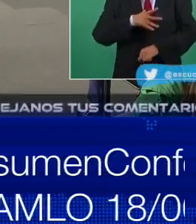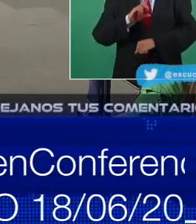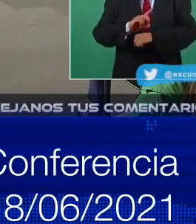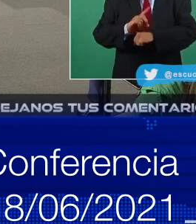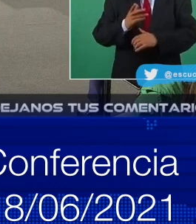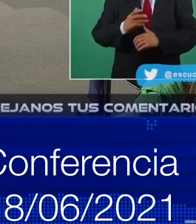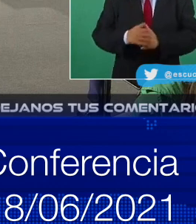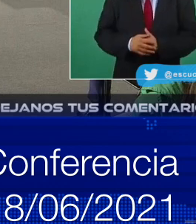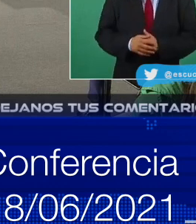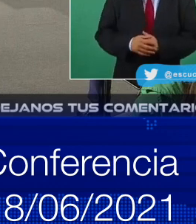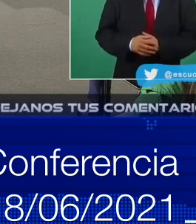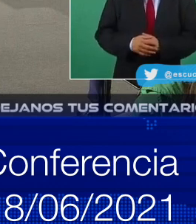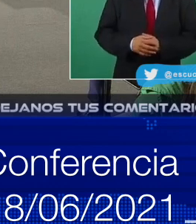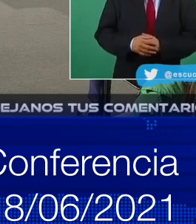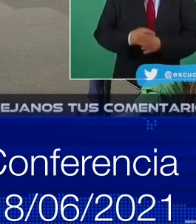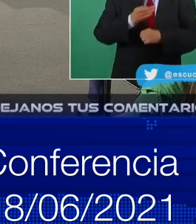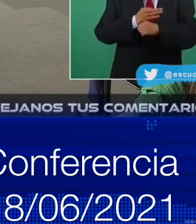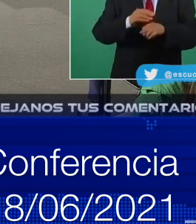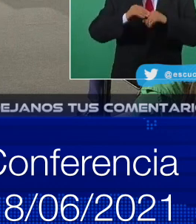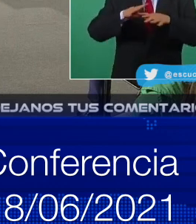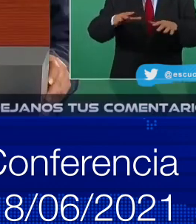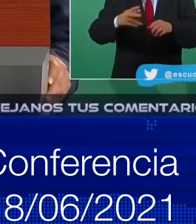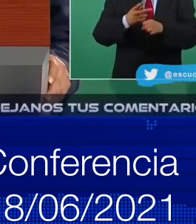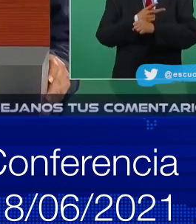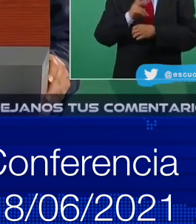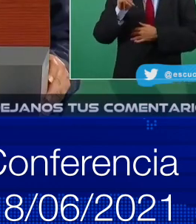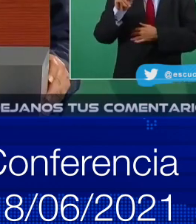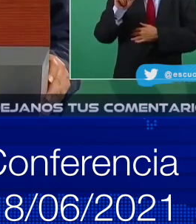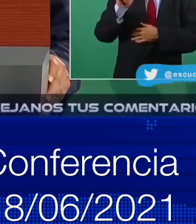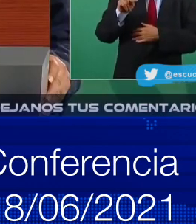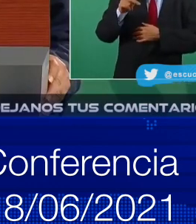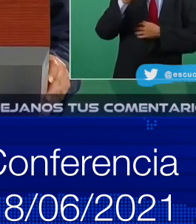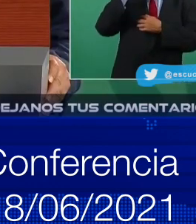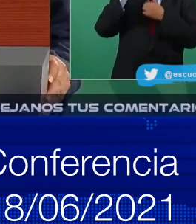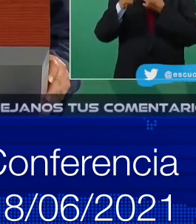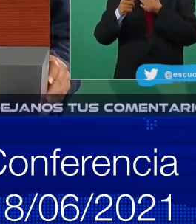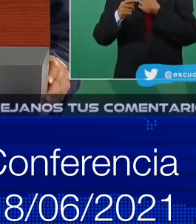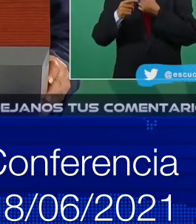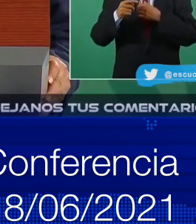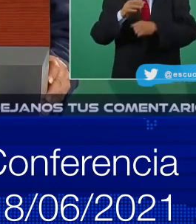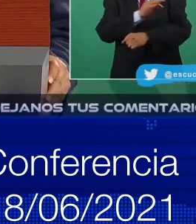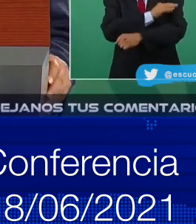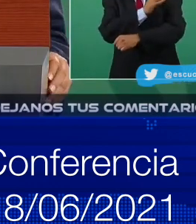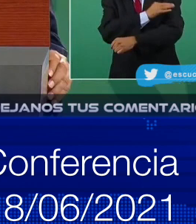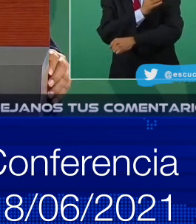Informar sobre el plan de vacunación, en especial